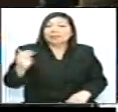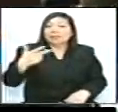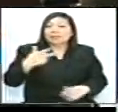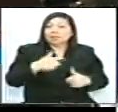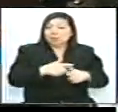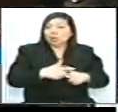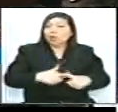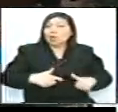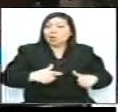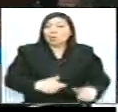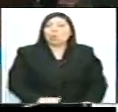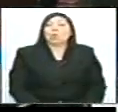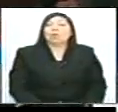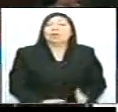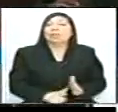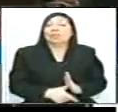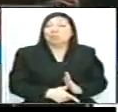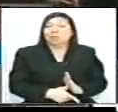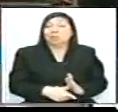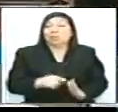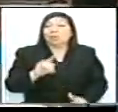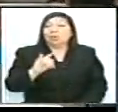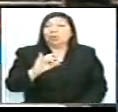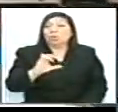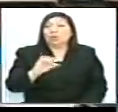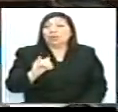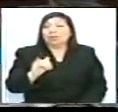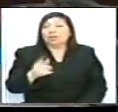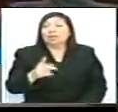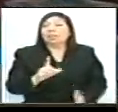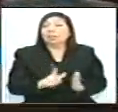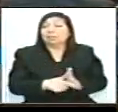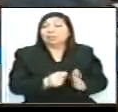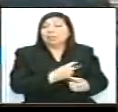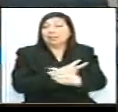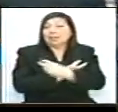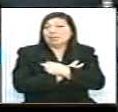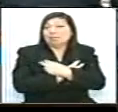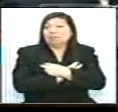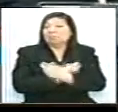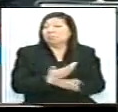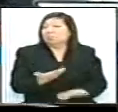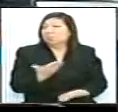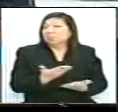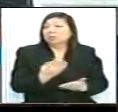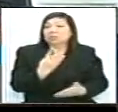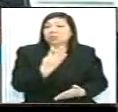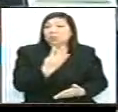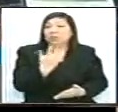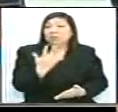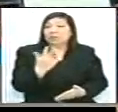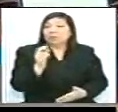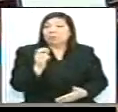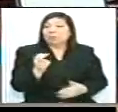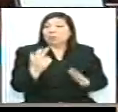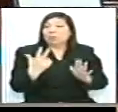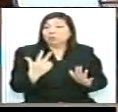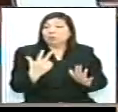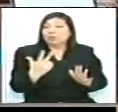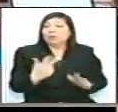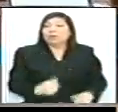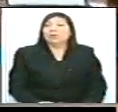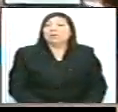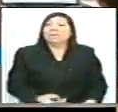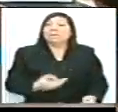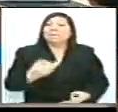lugar después de Ucayali y Lambayeque, con un total de 43.8%